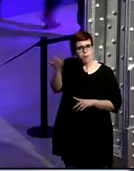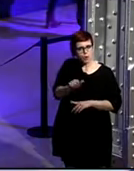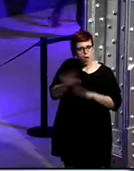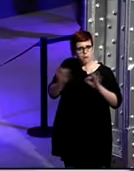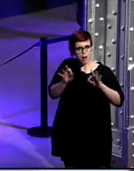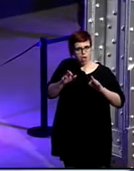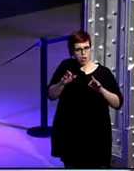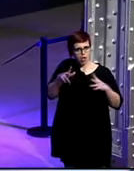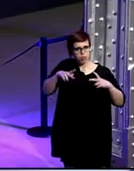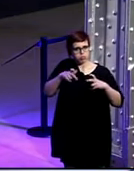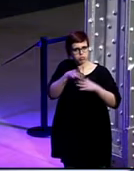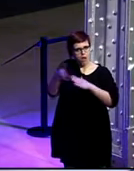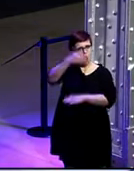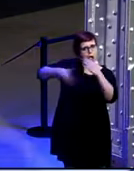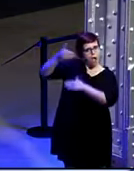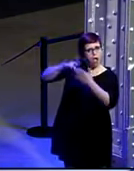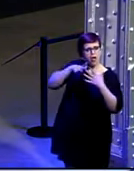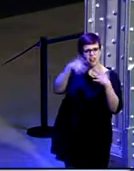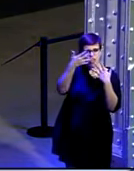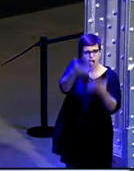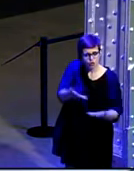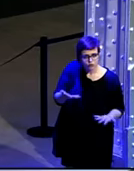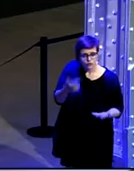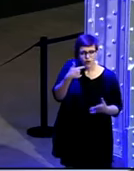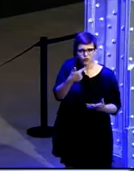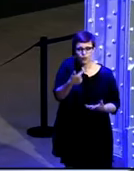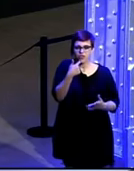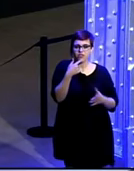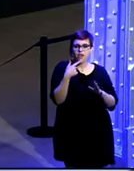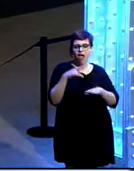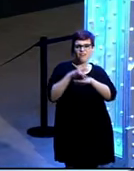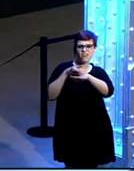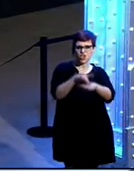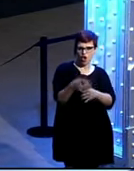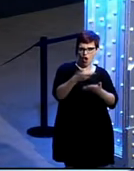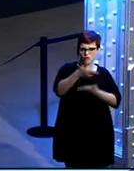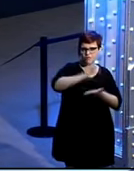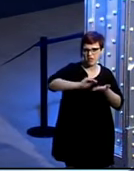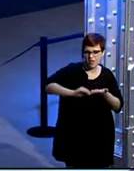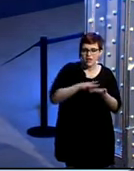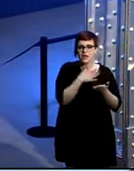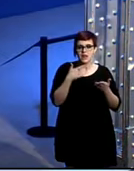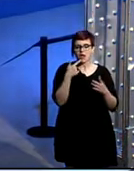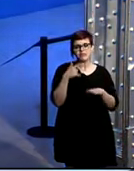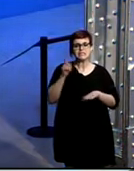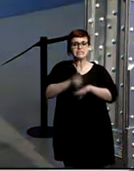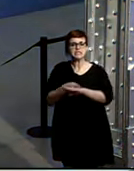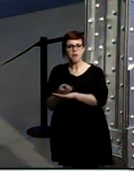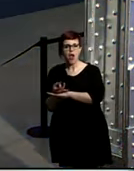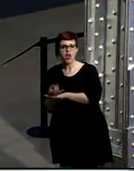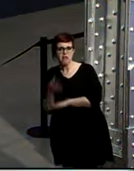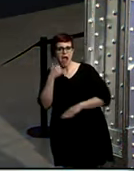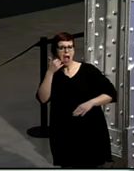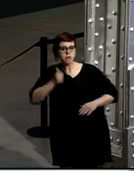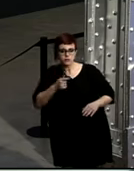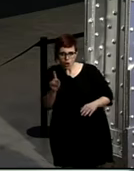dedicado en exclusiva. Como comentabas antes hace un rato tomando un café, no querías Sí. escribir un guión en ratos libres ni robar horas de sueño. Querías dedicarte a hacer un buen guión